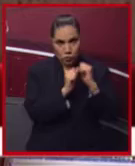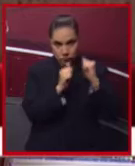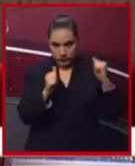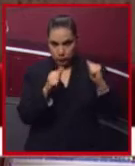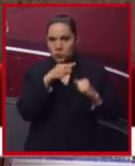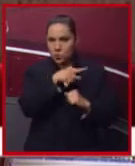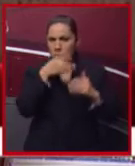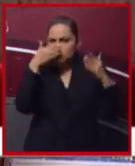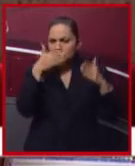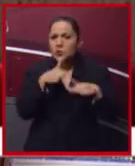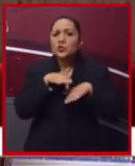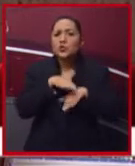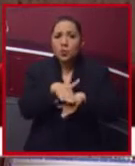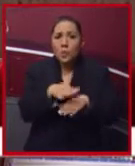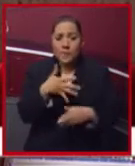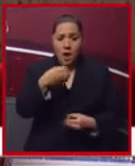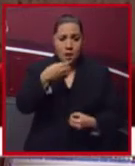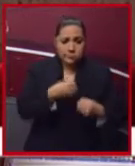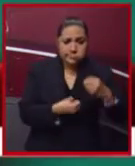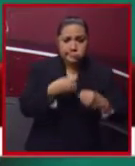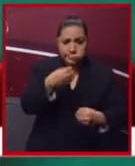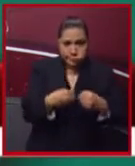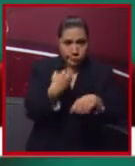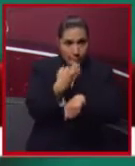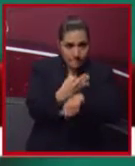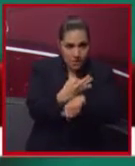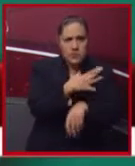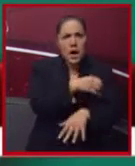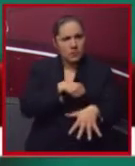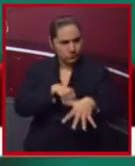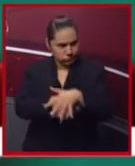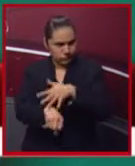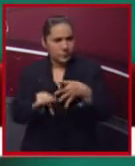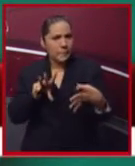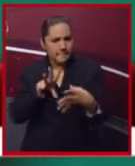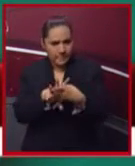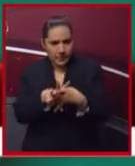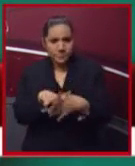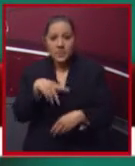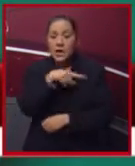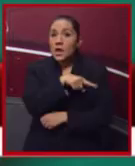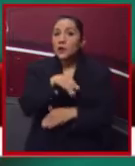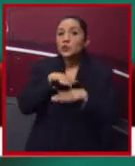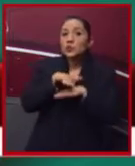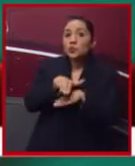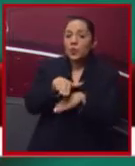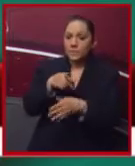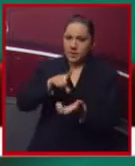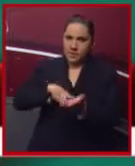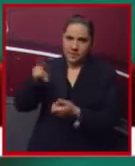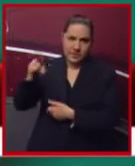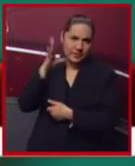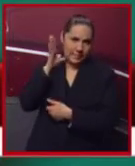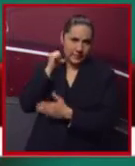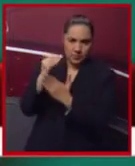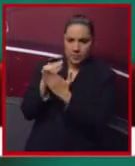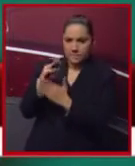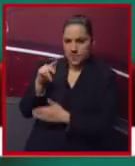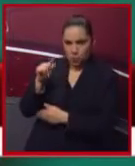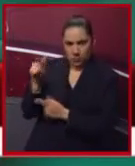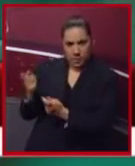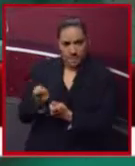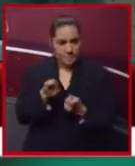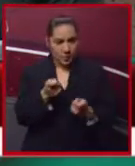prisión preventiva oficiosa. De acuerdo con el asunto, la minuta enviada por el Senado de la República, el feminicidio es